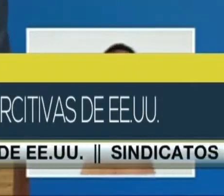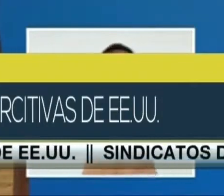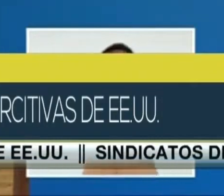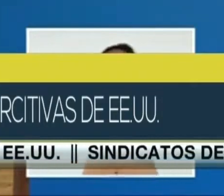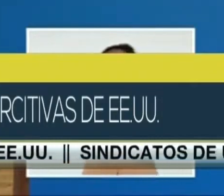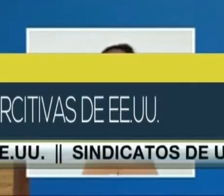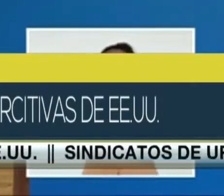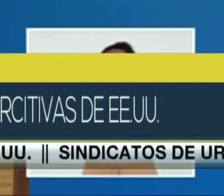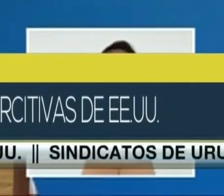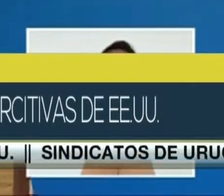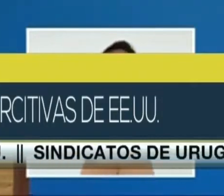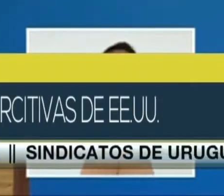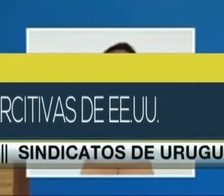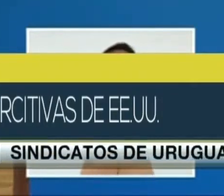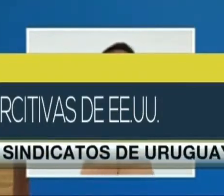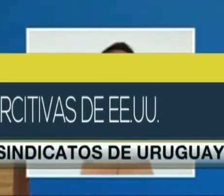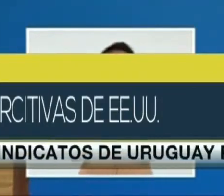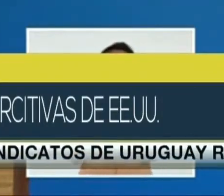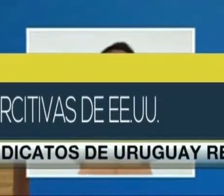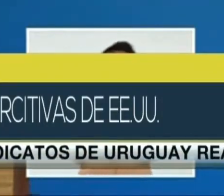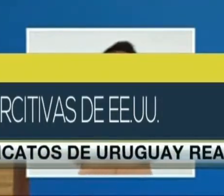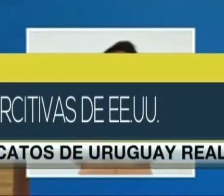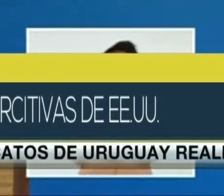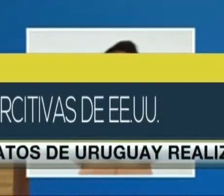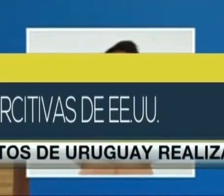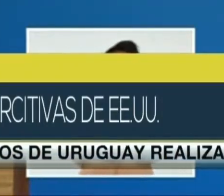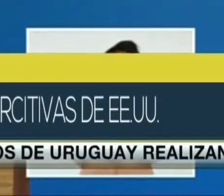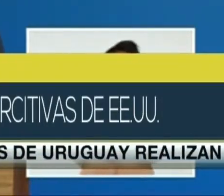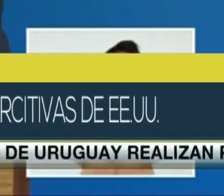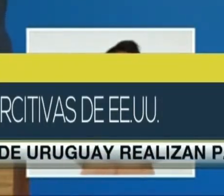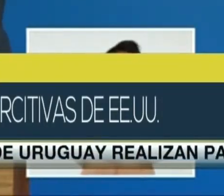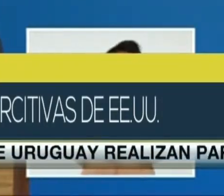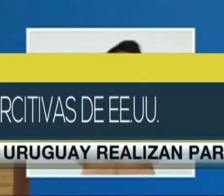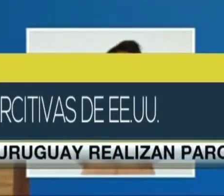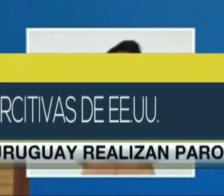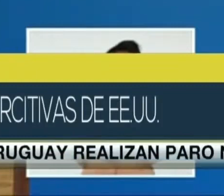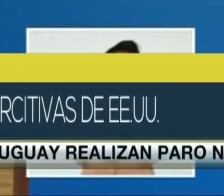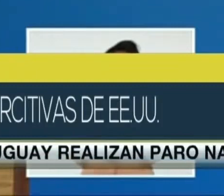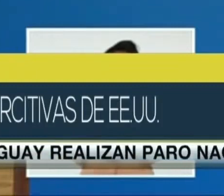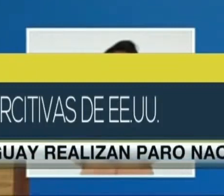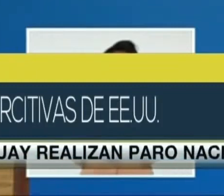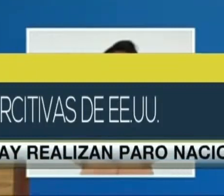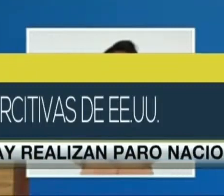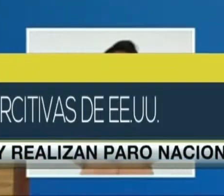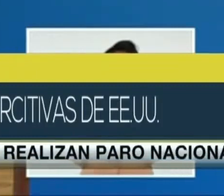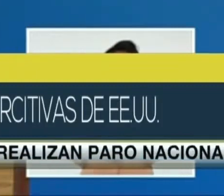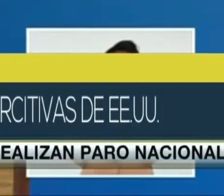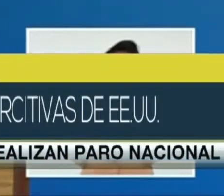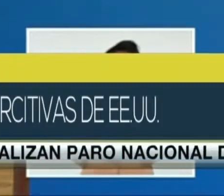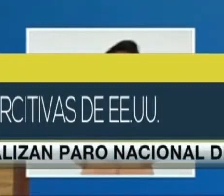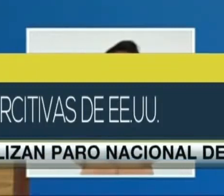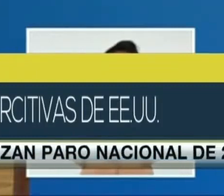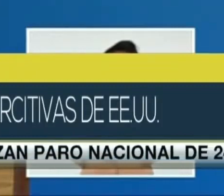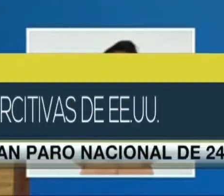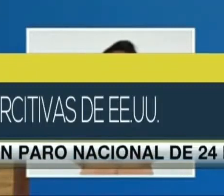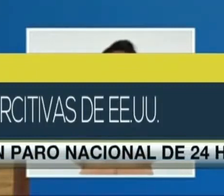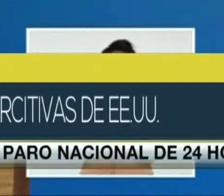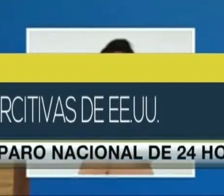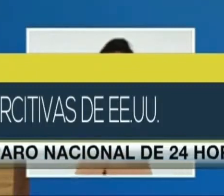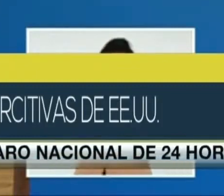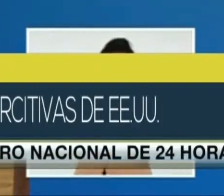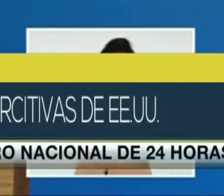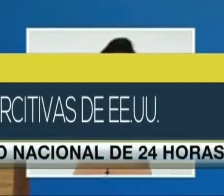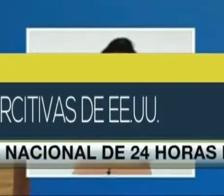sabido que las autoridades cubanas y en particular las autoridades de orden